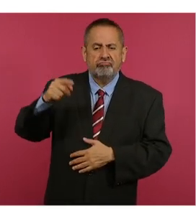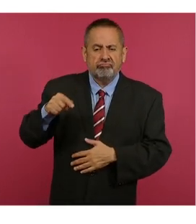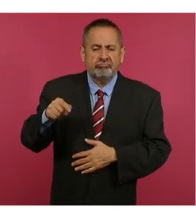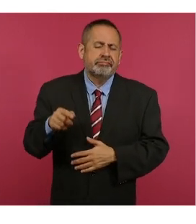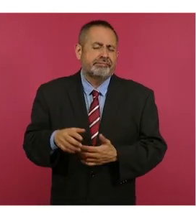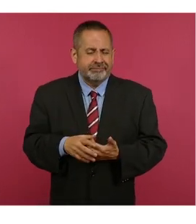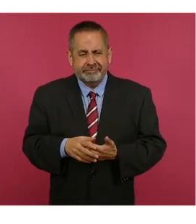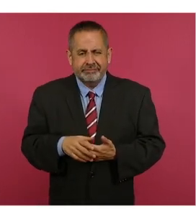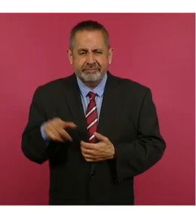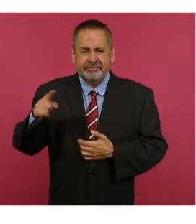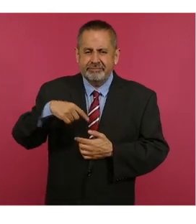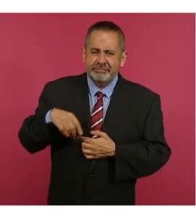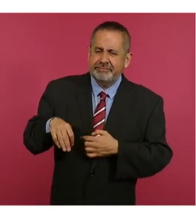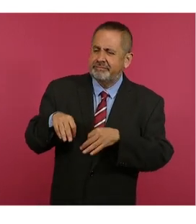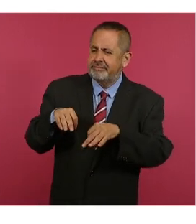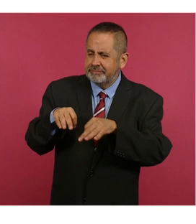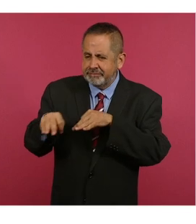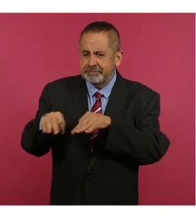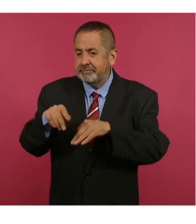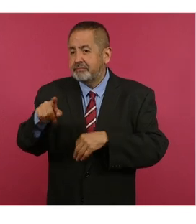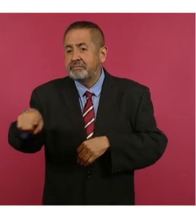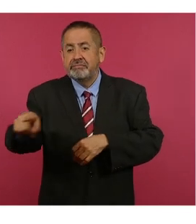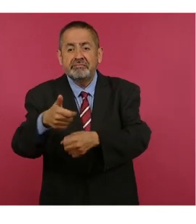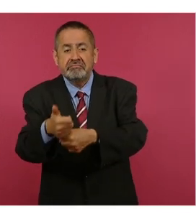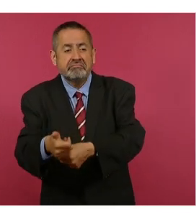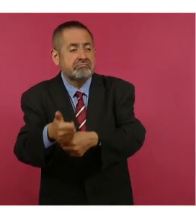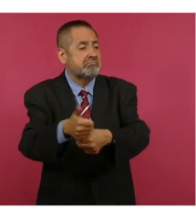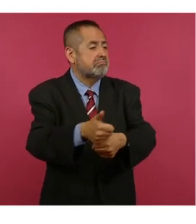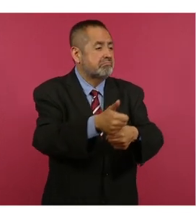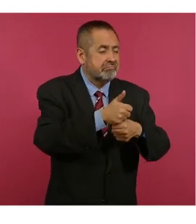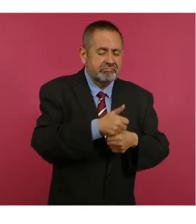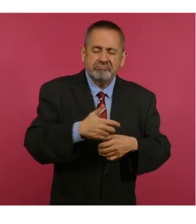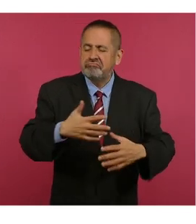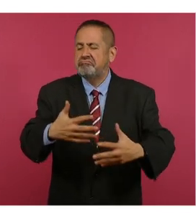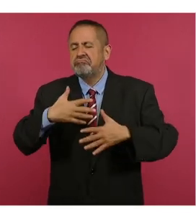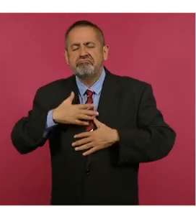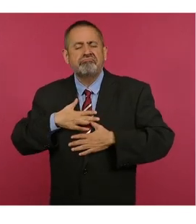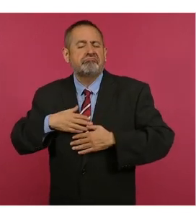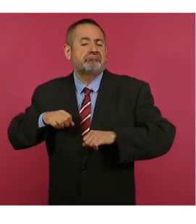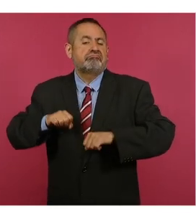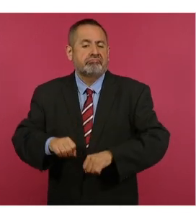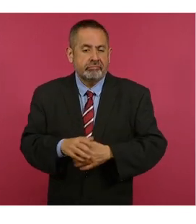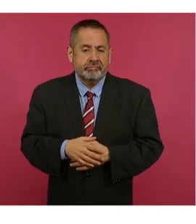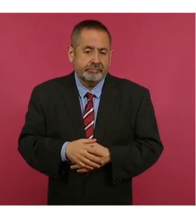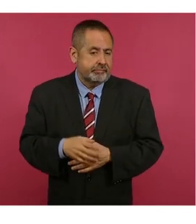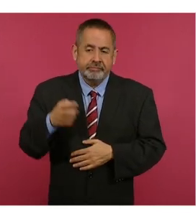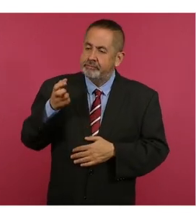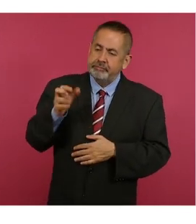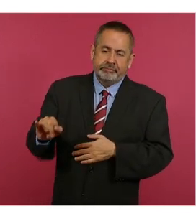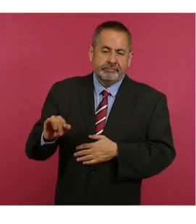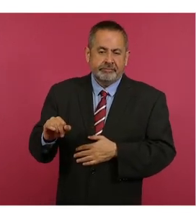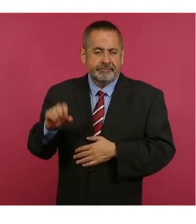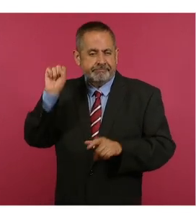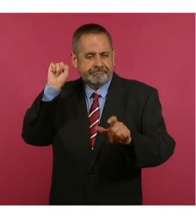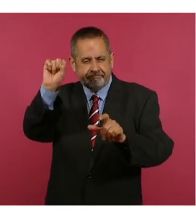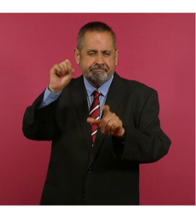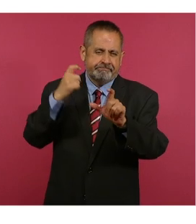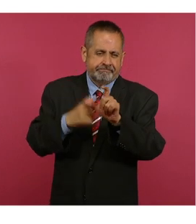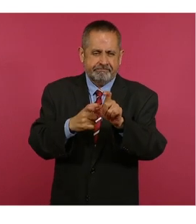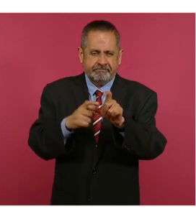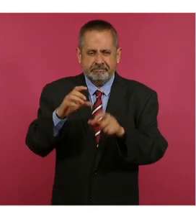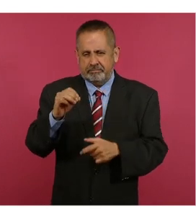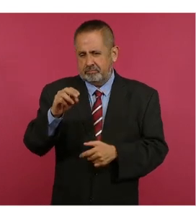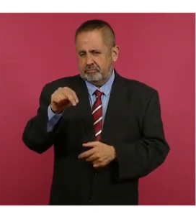Vivirán del trabajo y de los sufrimientos de los demás. Es el sistema más perverso que haya